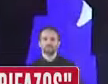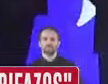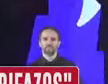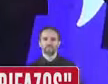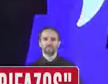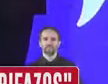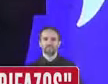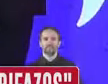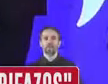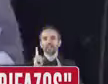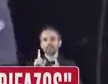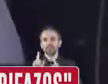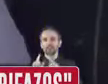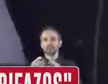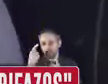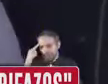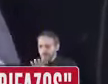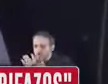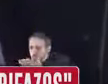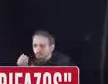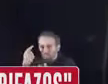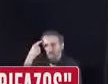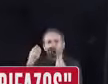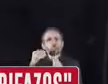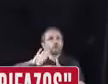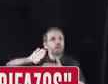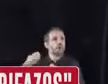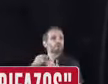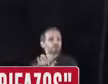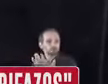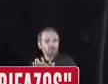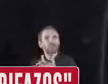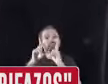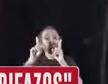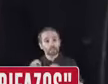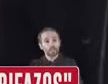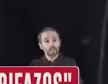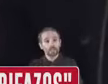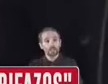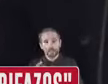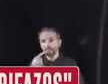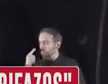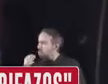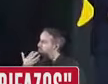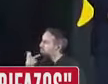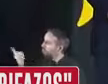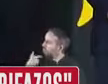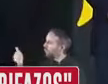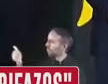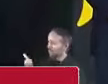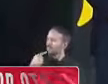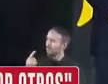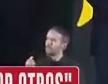mientras se reestructuraba la deuda para papá y cayó como decimos que me gusta esta metáfora que empleaste el otro día el